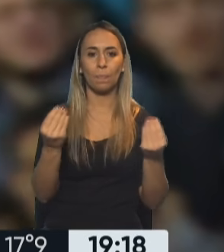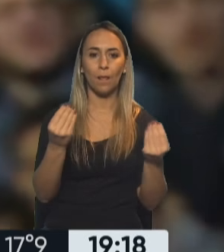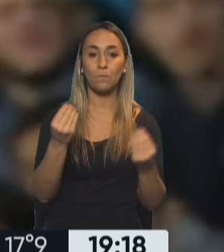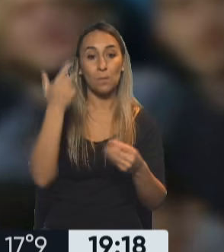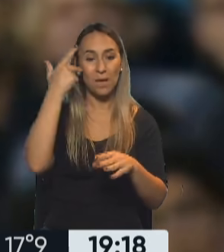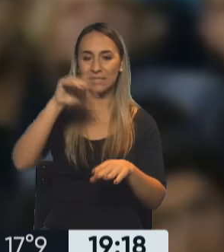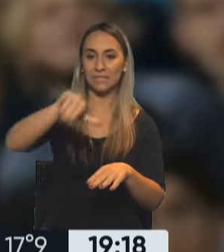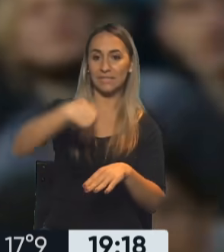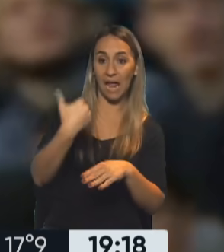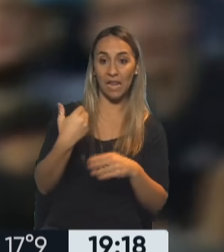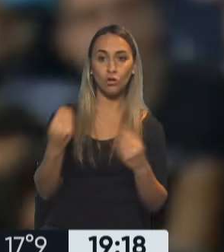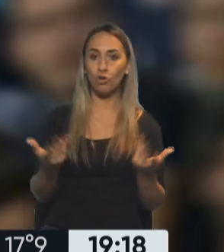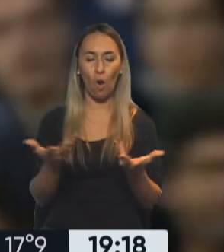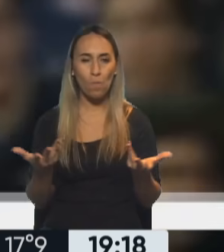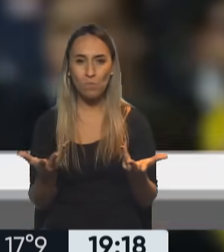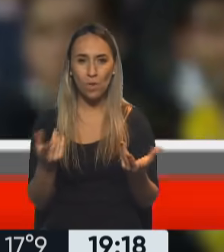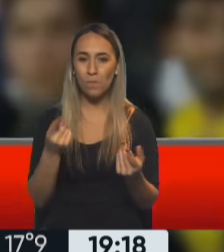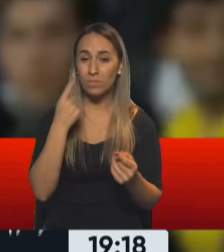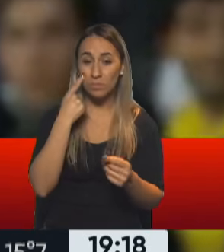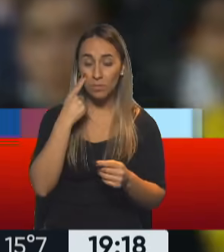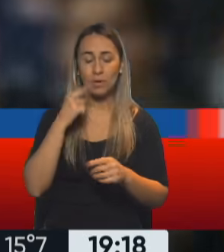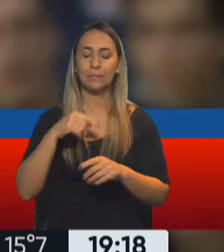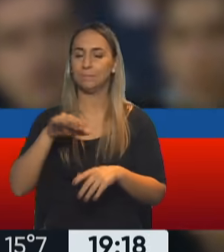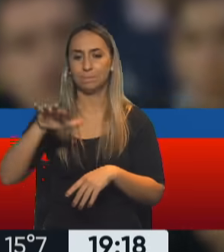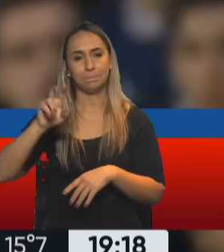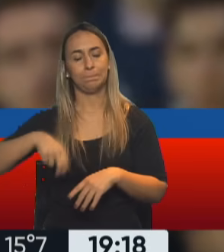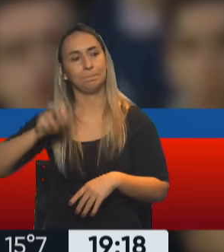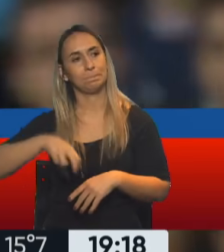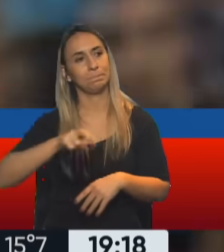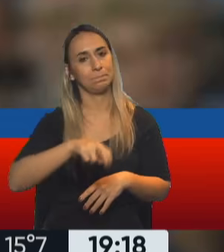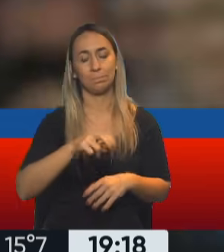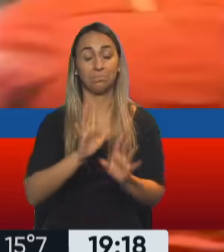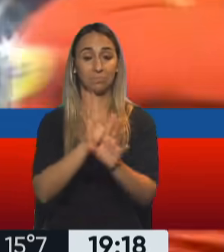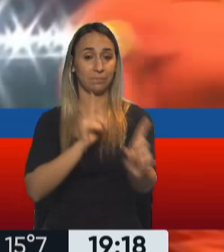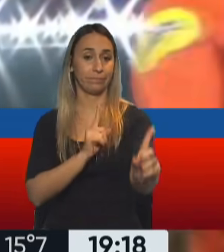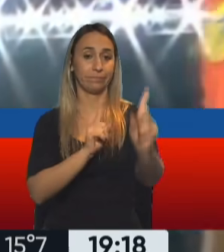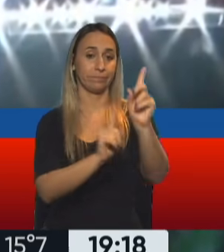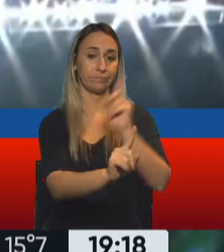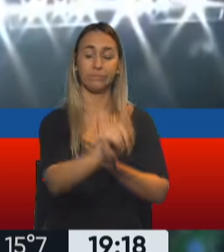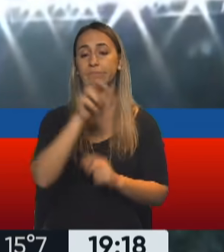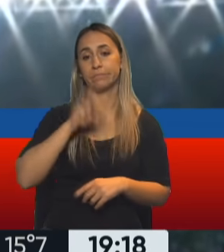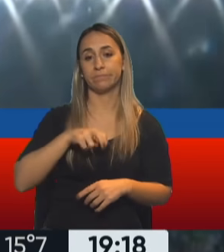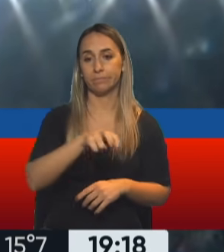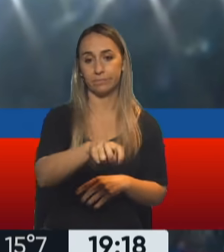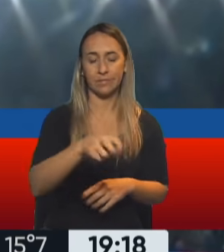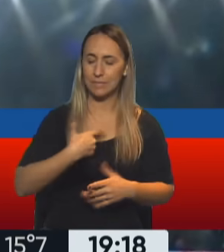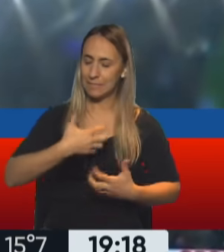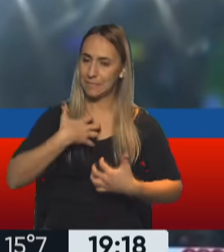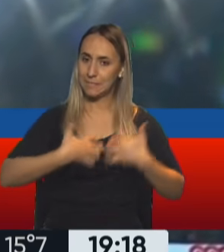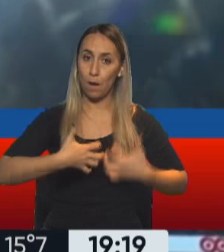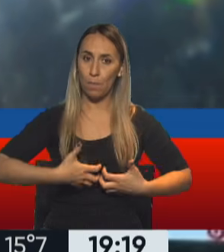messi en esos pasos hacia el banco de los suplentes bueno lo hizo con muchísima bronca